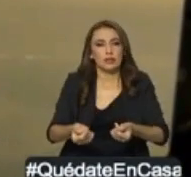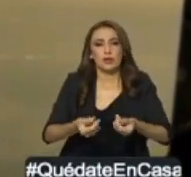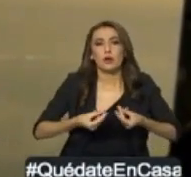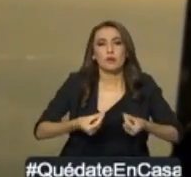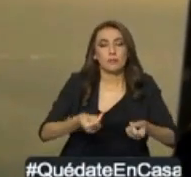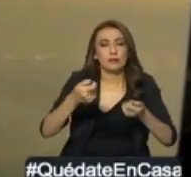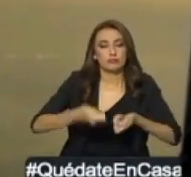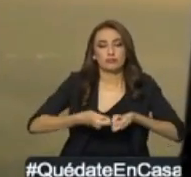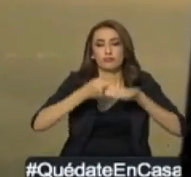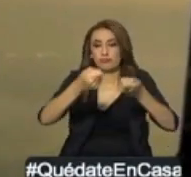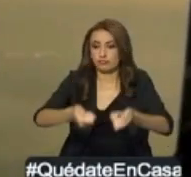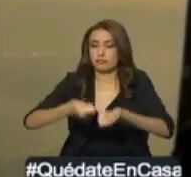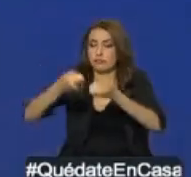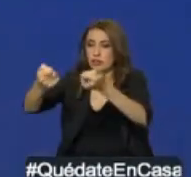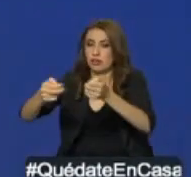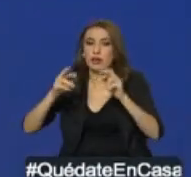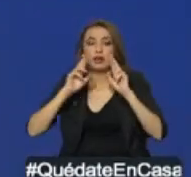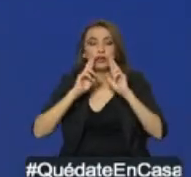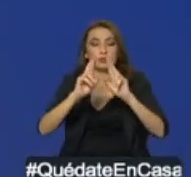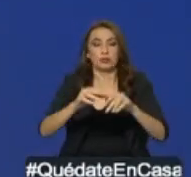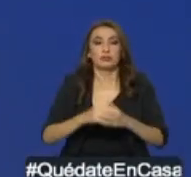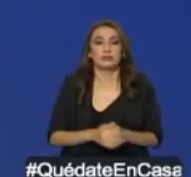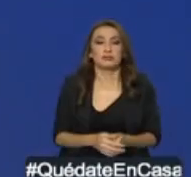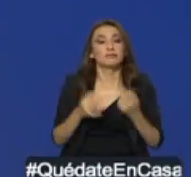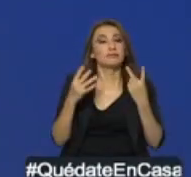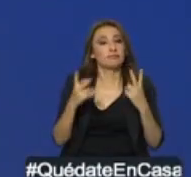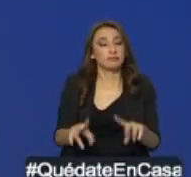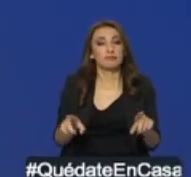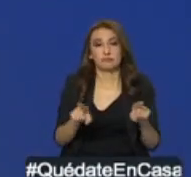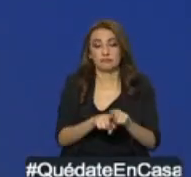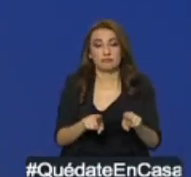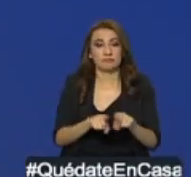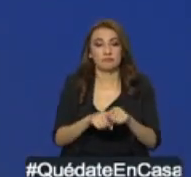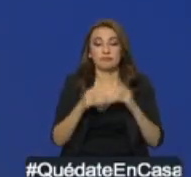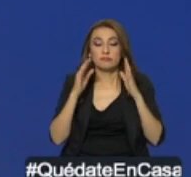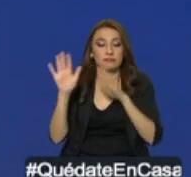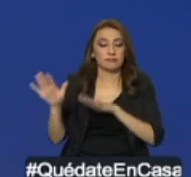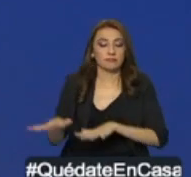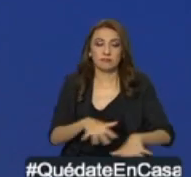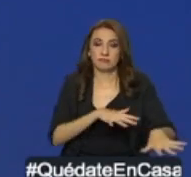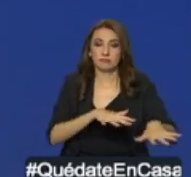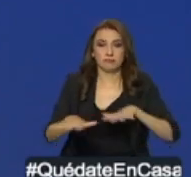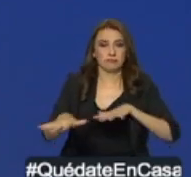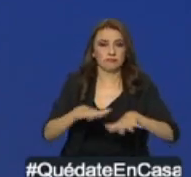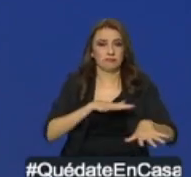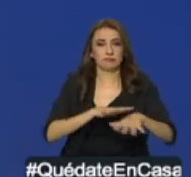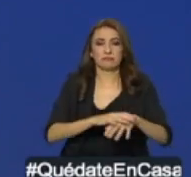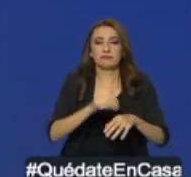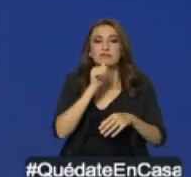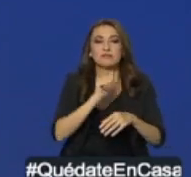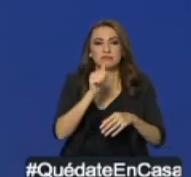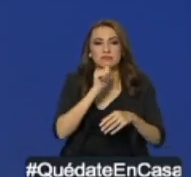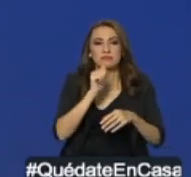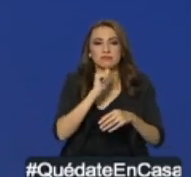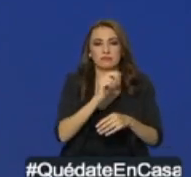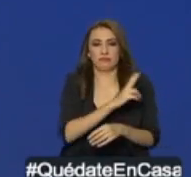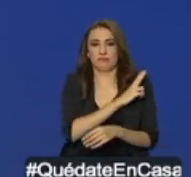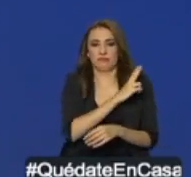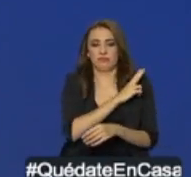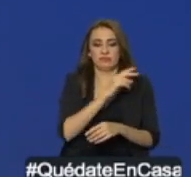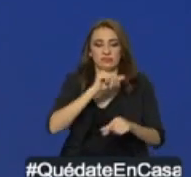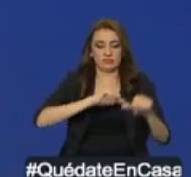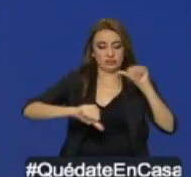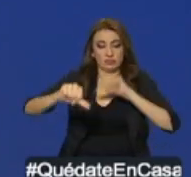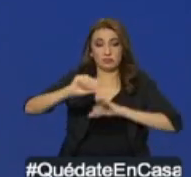entrega de resultados también hemos impulsado acciones para que laboratorios privados y universidades puedan